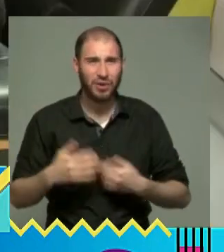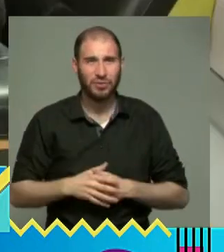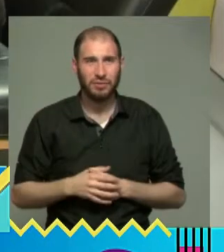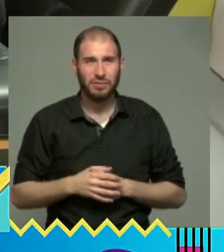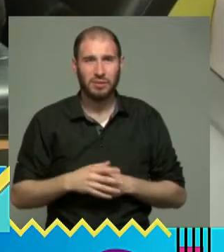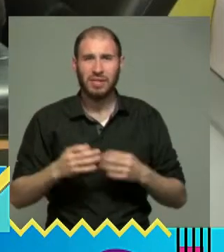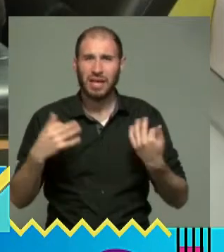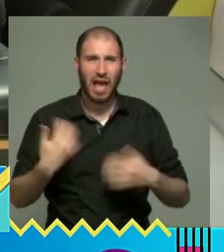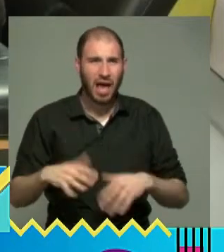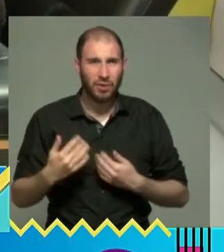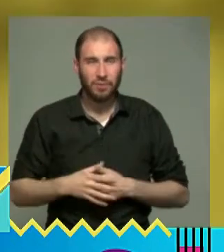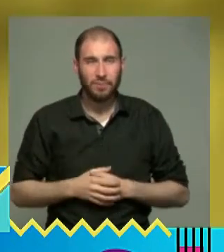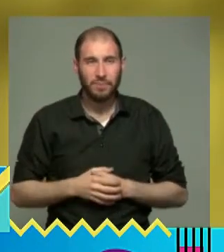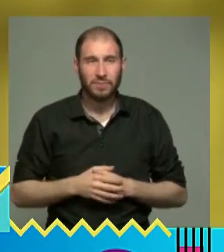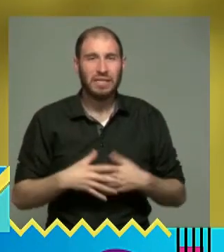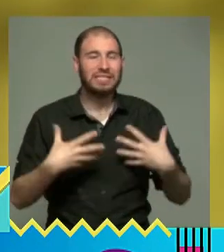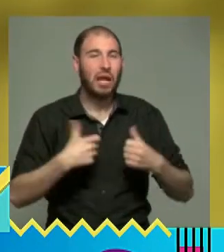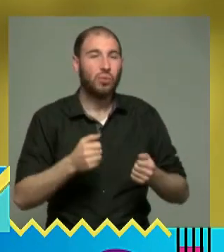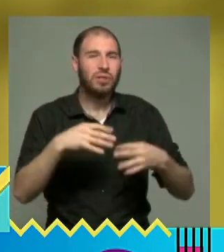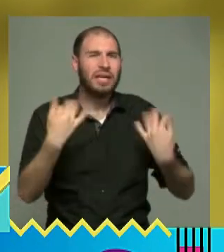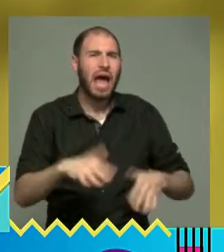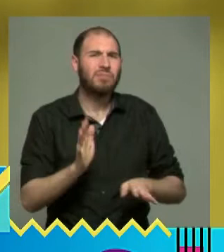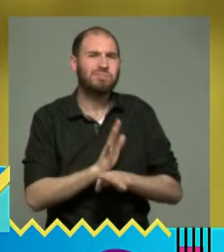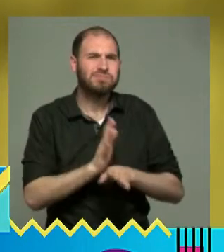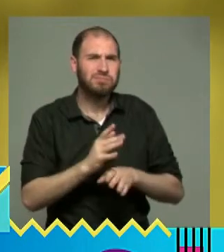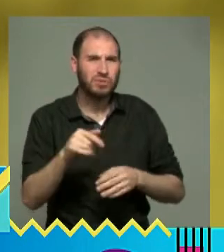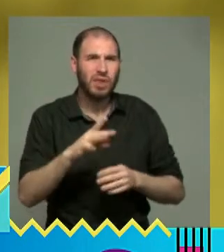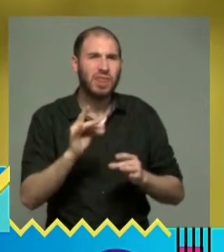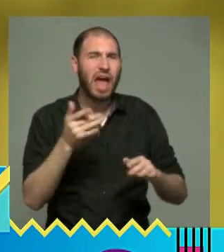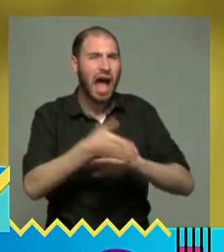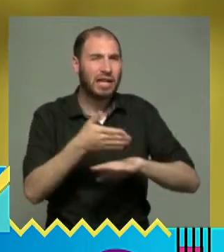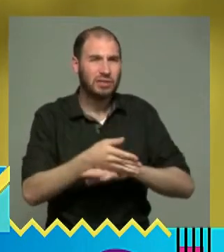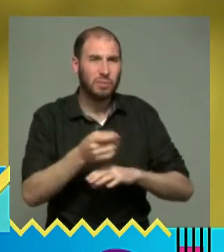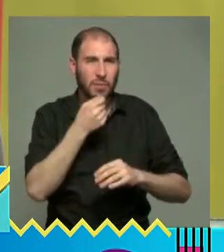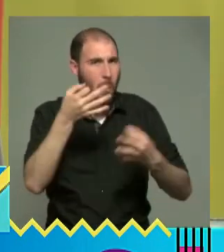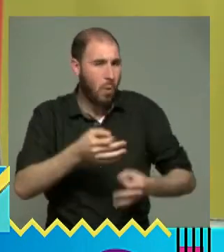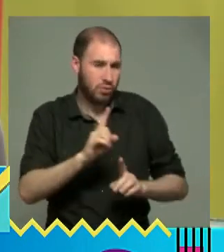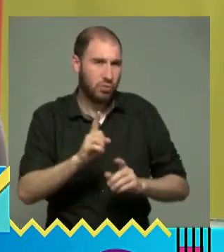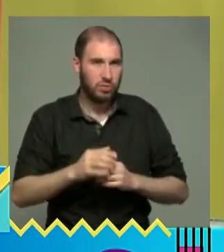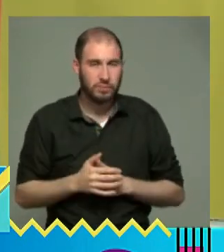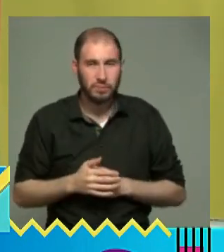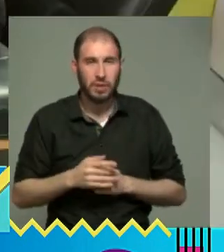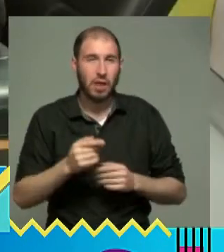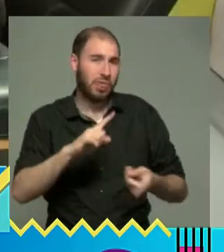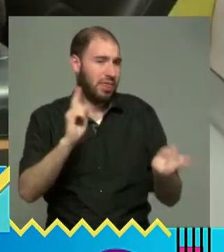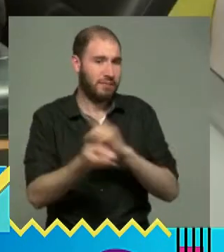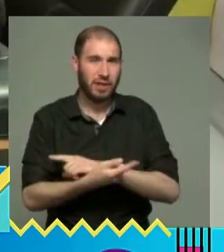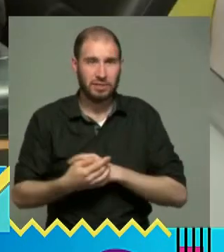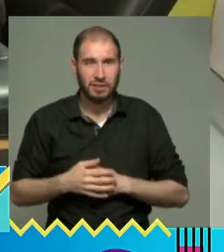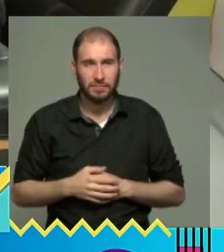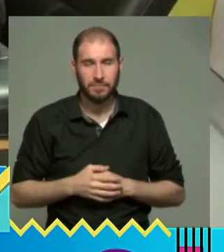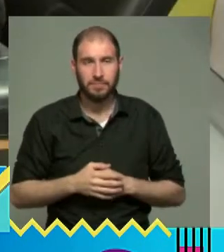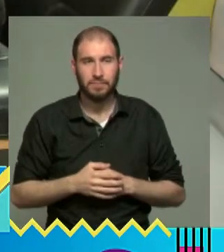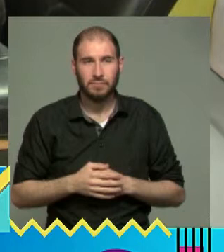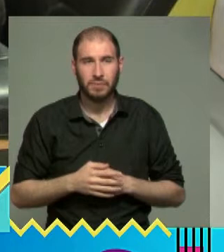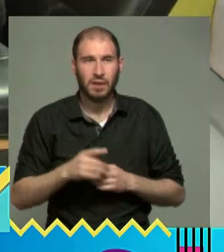justamente no sería... Un sistema de salud caro no significa que sea difícil acceso, no significa que sea bueno, Claro, digo. claro. O sea, Estados todo Unidos lo tiene un contrario, sistema de ¿no? salud Tenés bueno